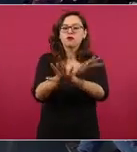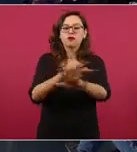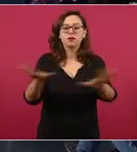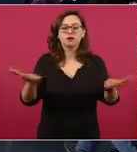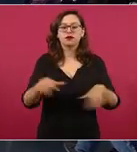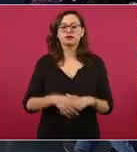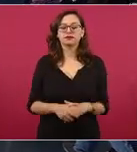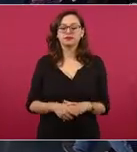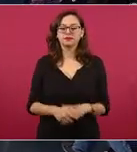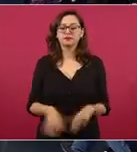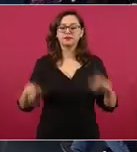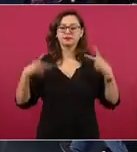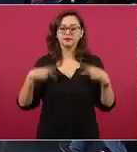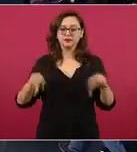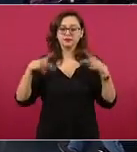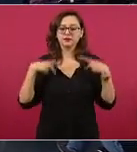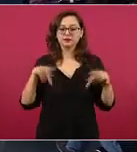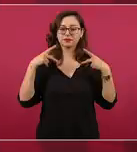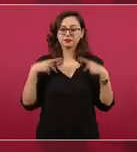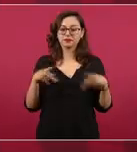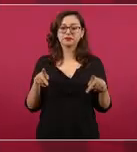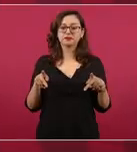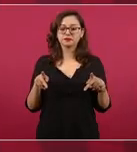está muy, muy